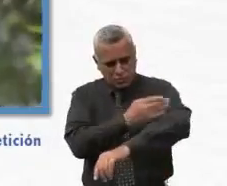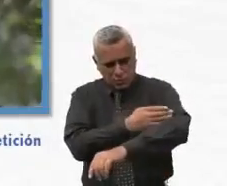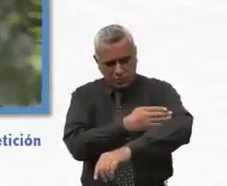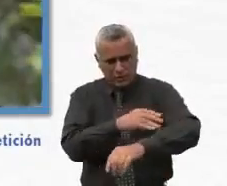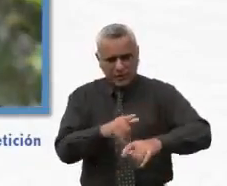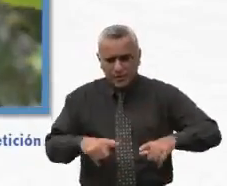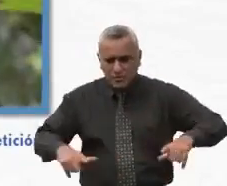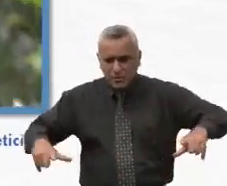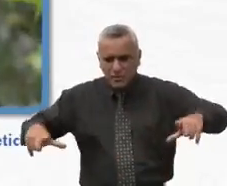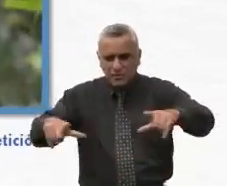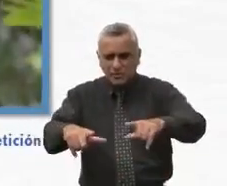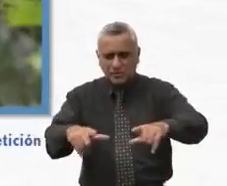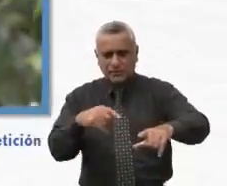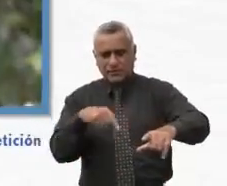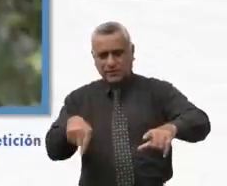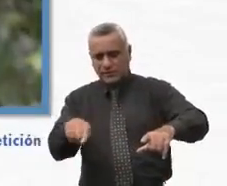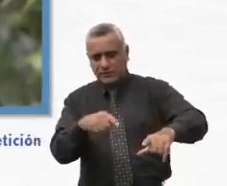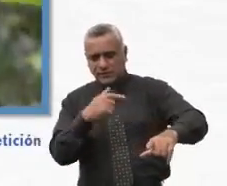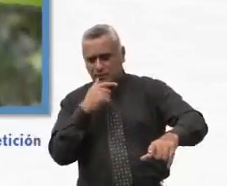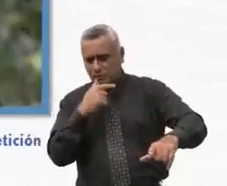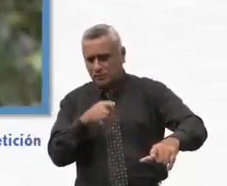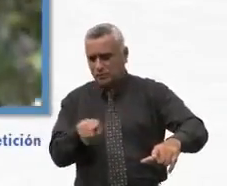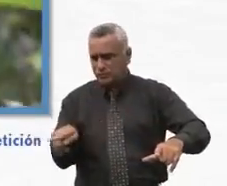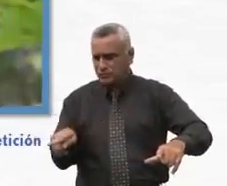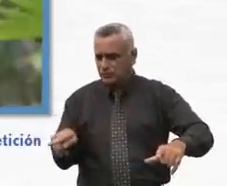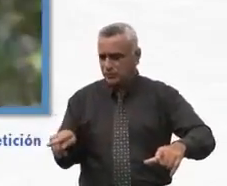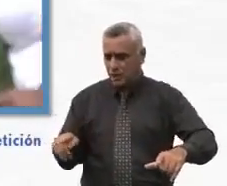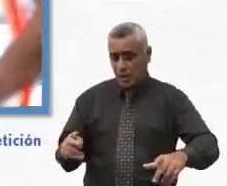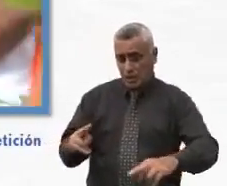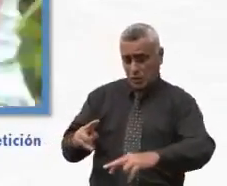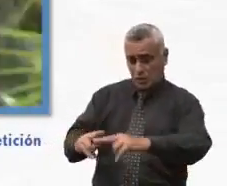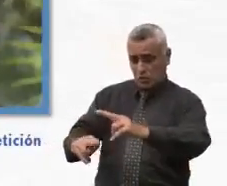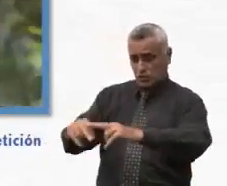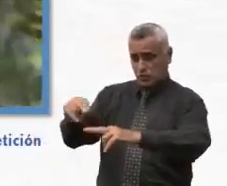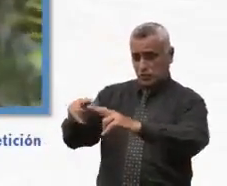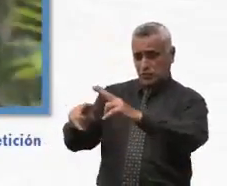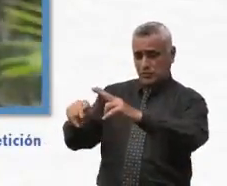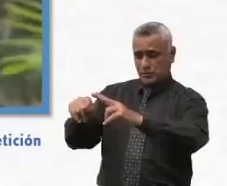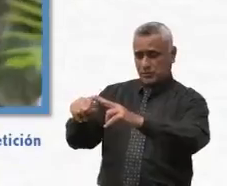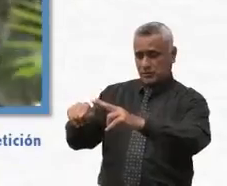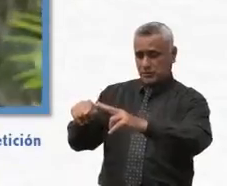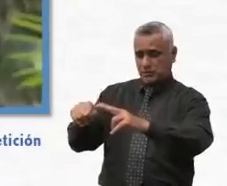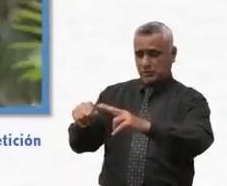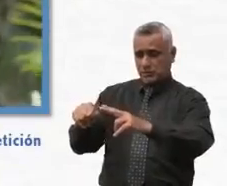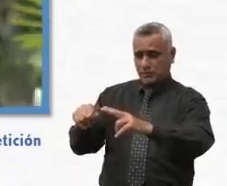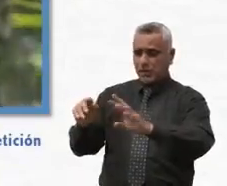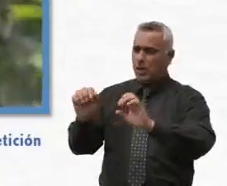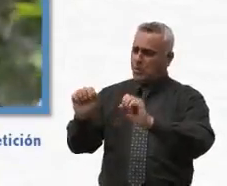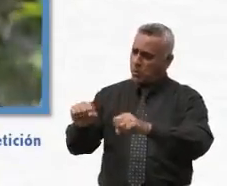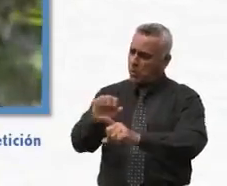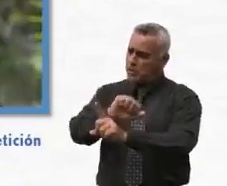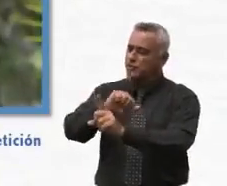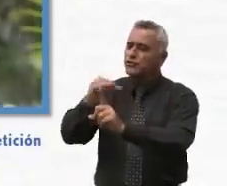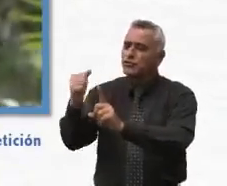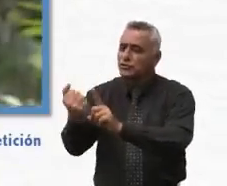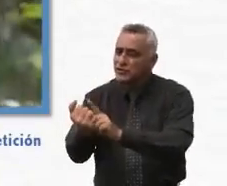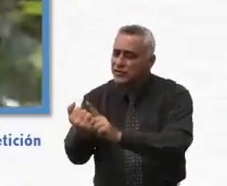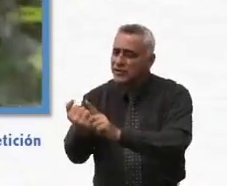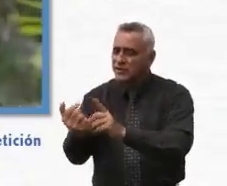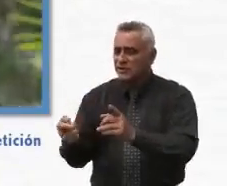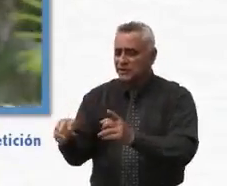locales ven como adversario la construcción de las posibilidades sociales